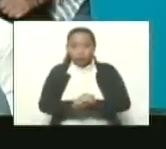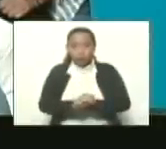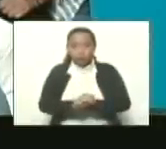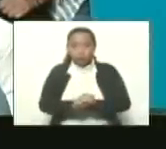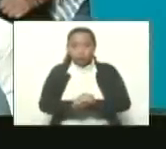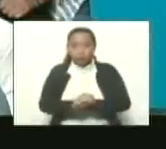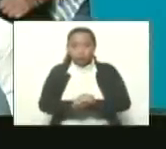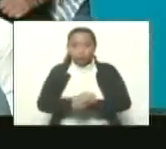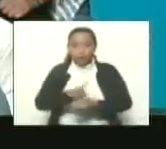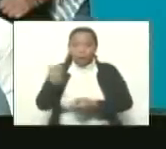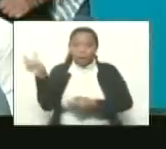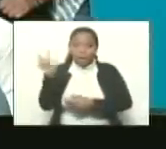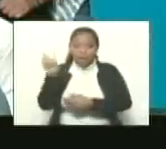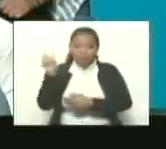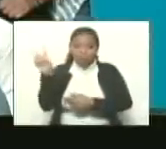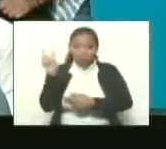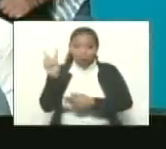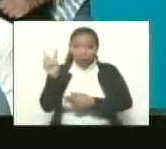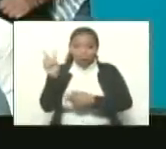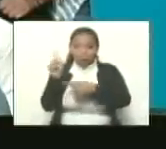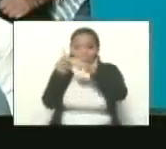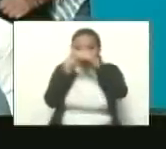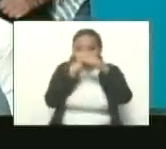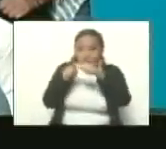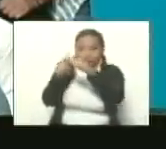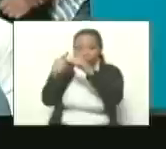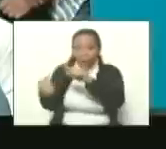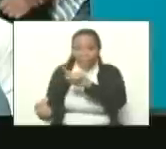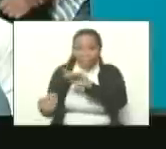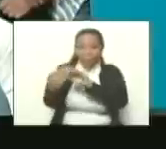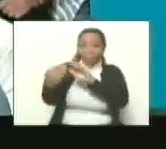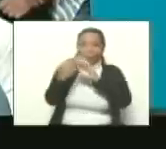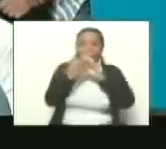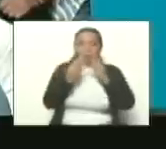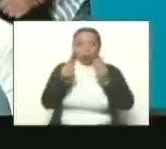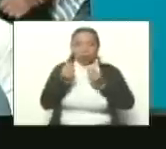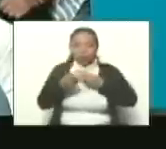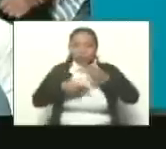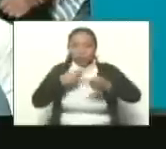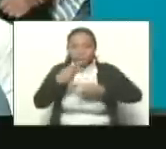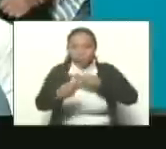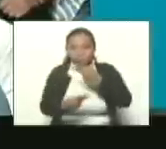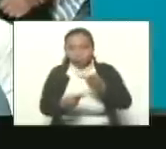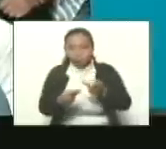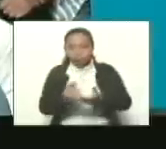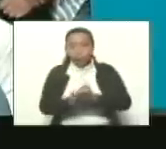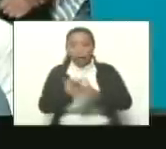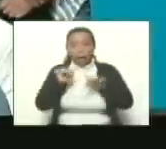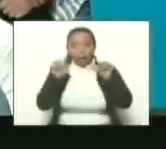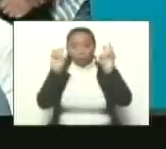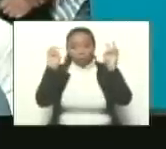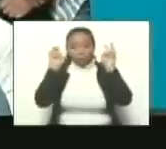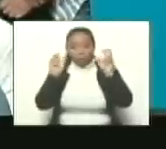Venezuela ha sido blanco de misiles económicos y políticos y de todo tipo en este un